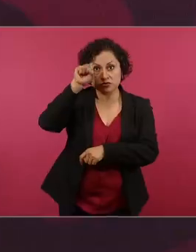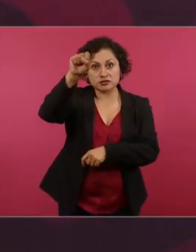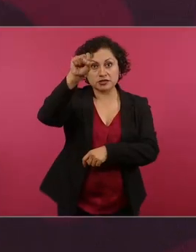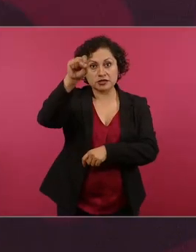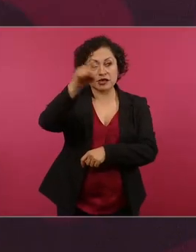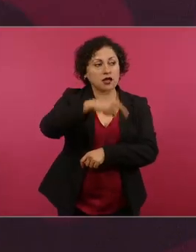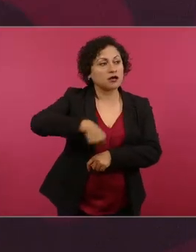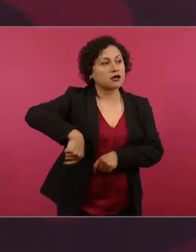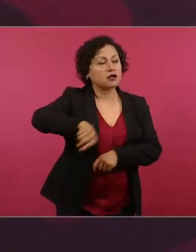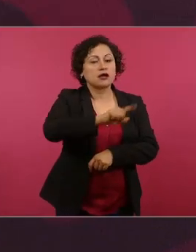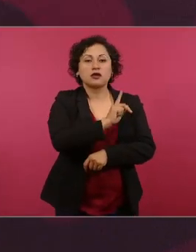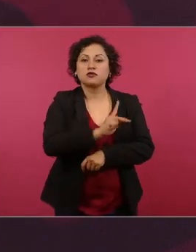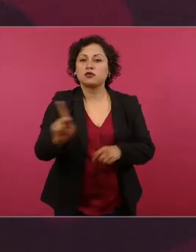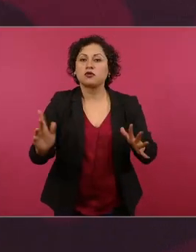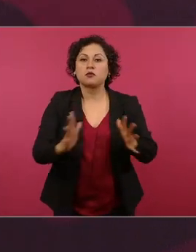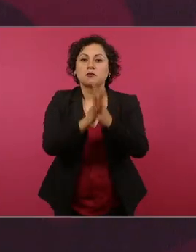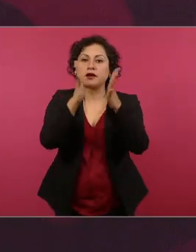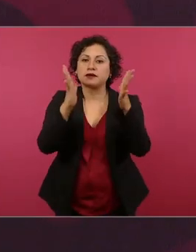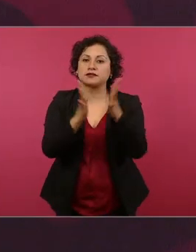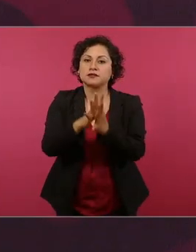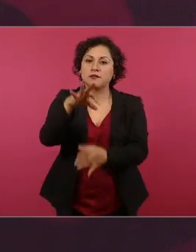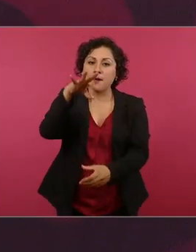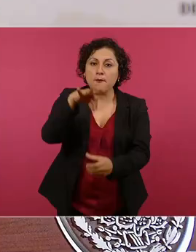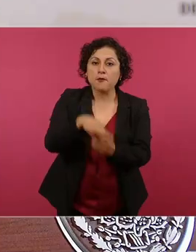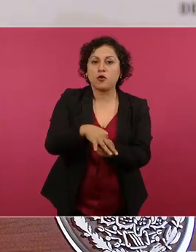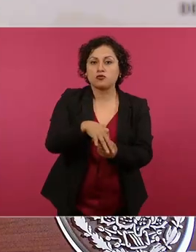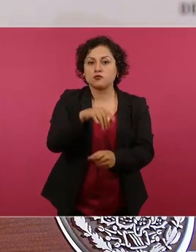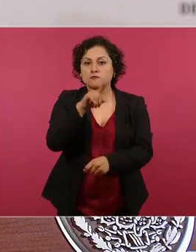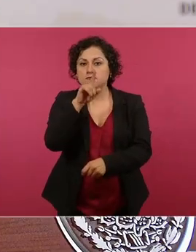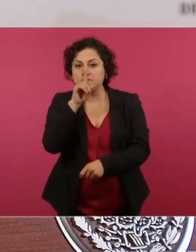secreto. Pero hay algo también muy importante que se logró,